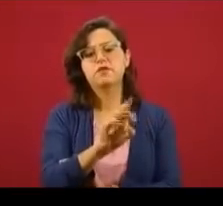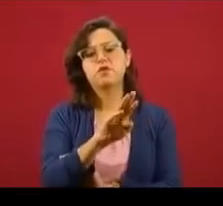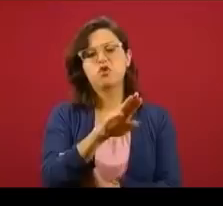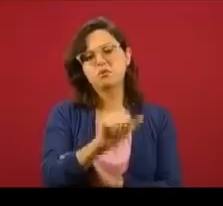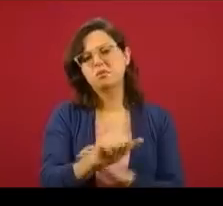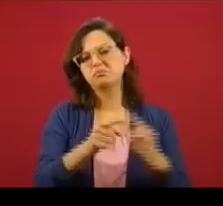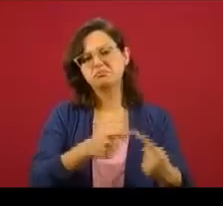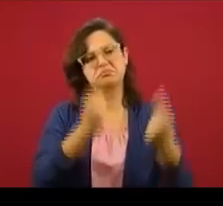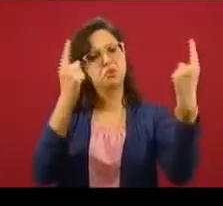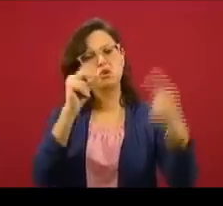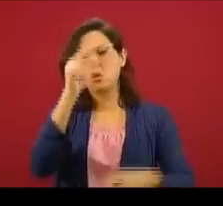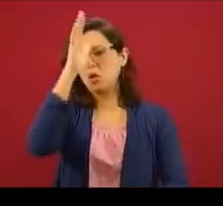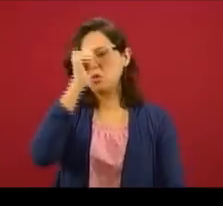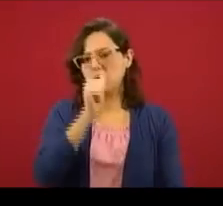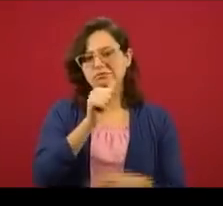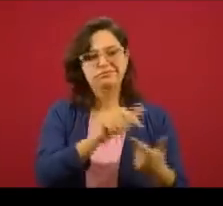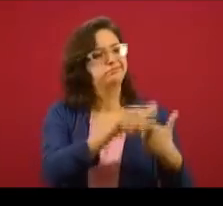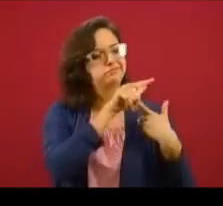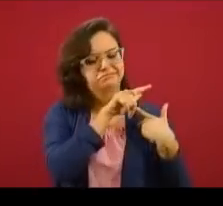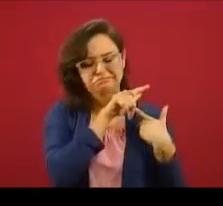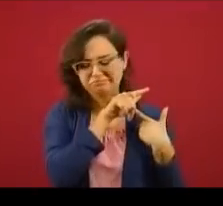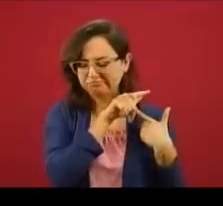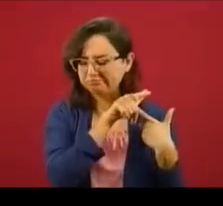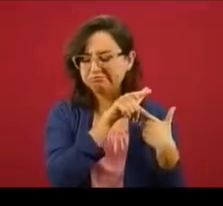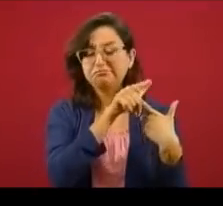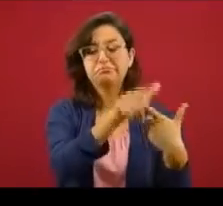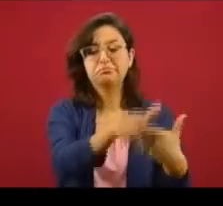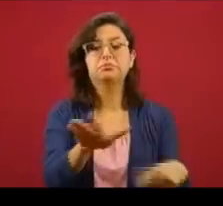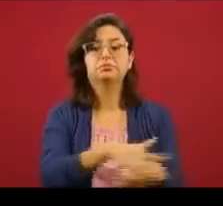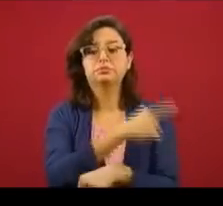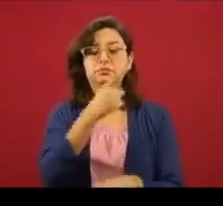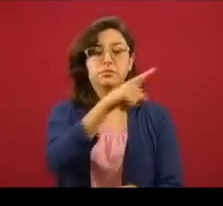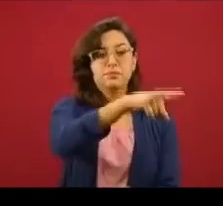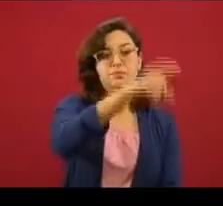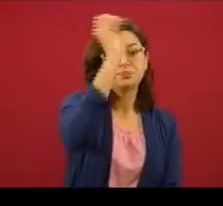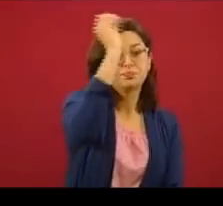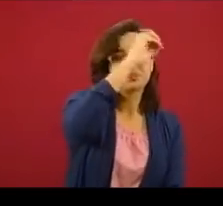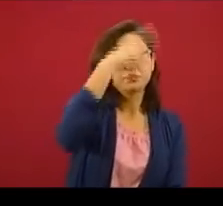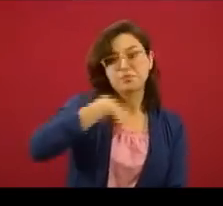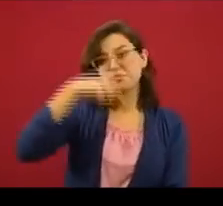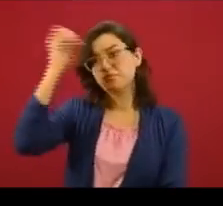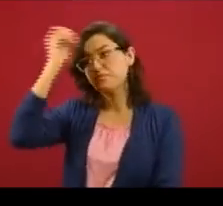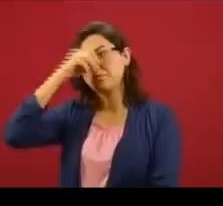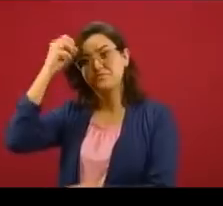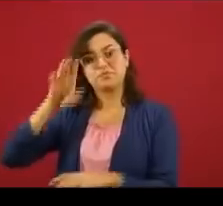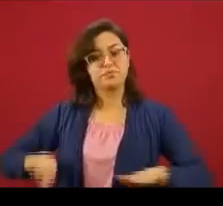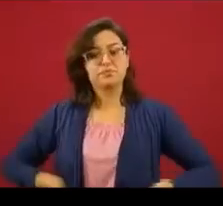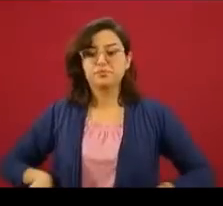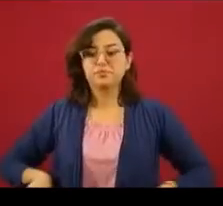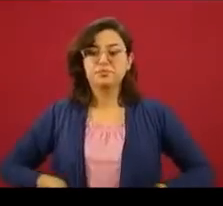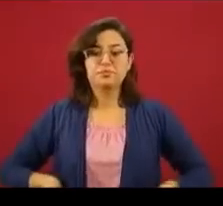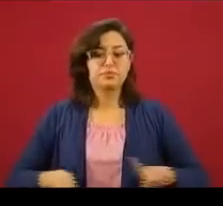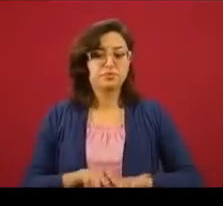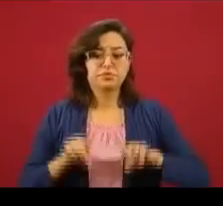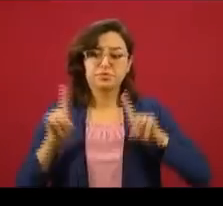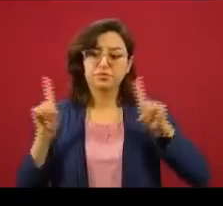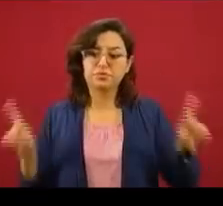porque pensamos distinto, Ellos